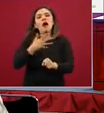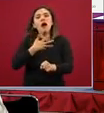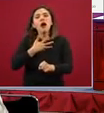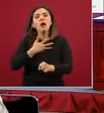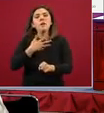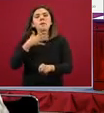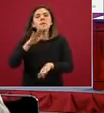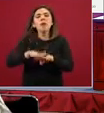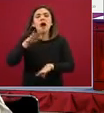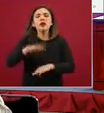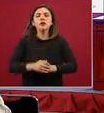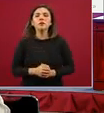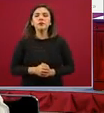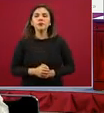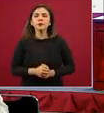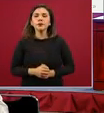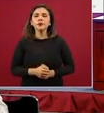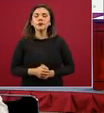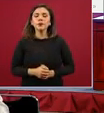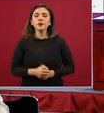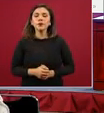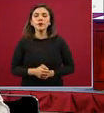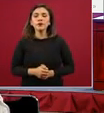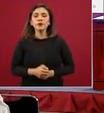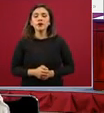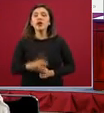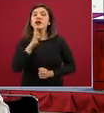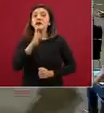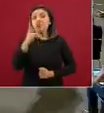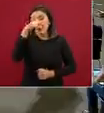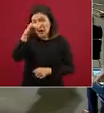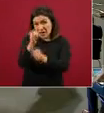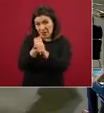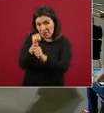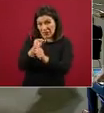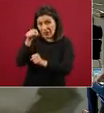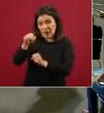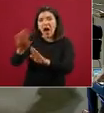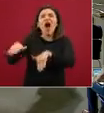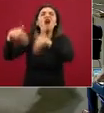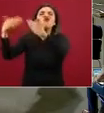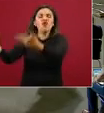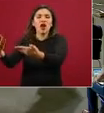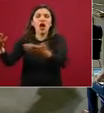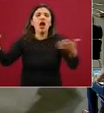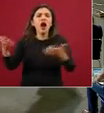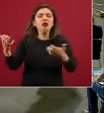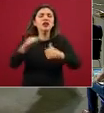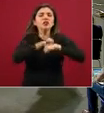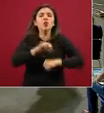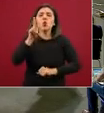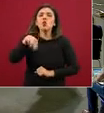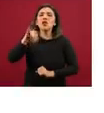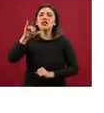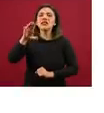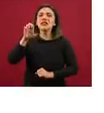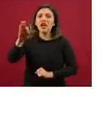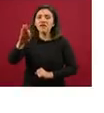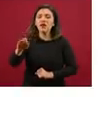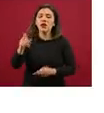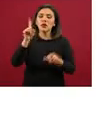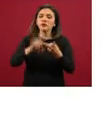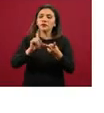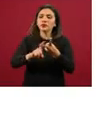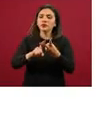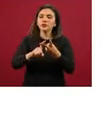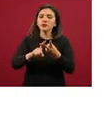tuvimos, la que sigue, gracias, los resultados de la investigación externa que lo hizo UNICEF, que lo hizo